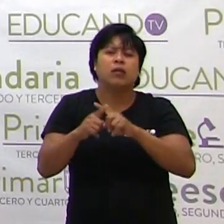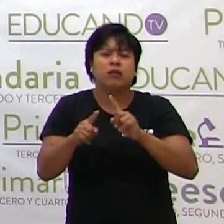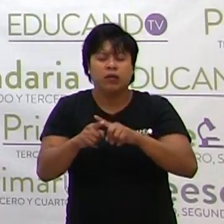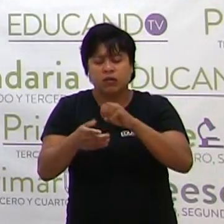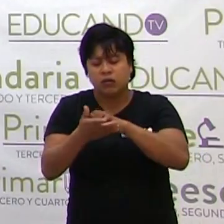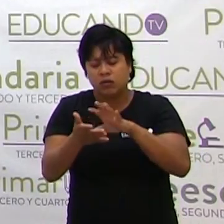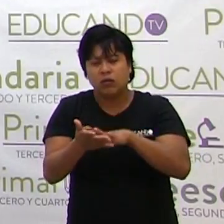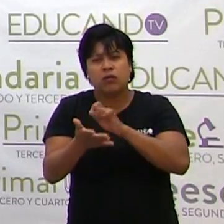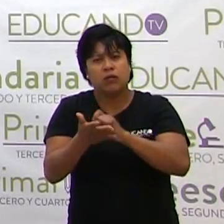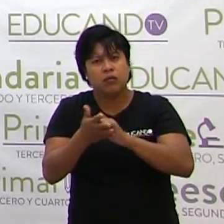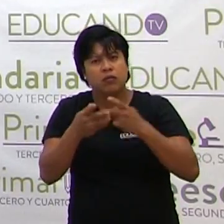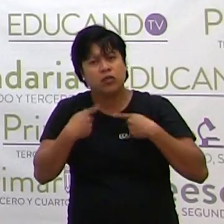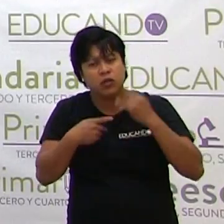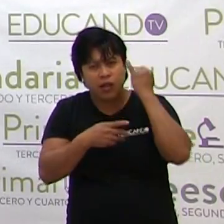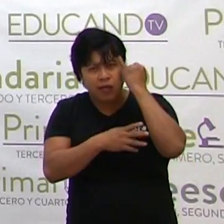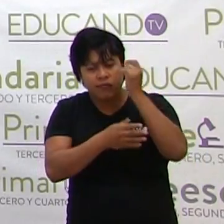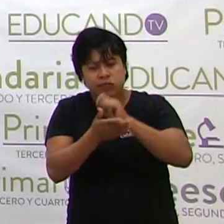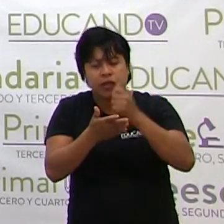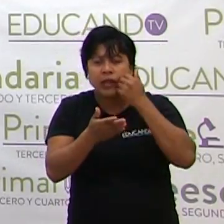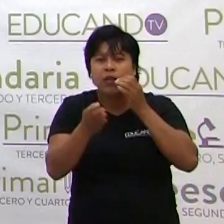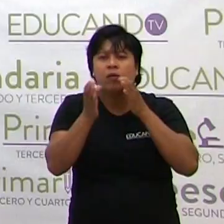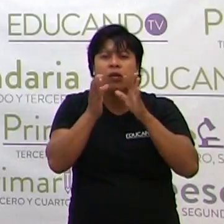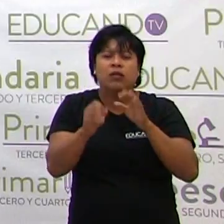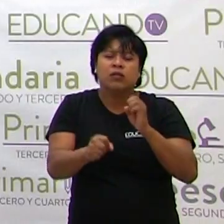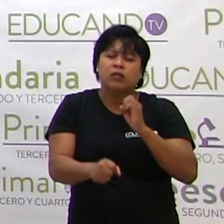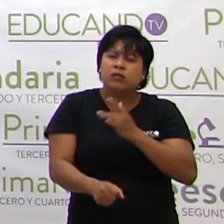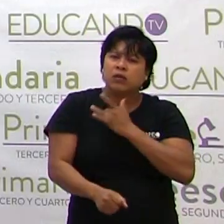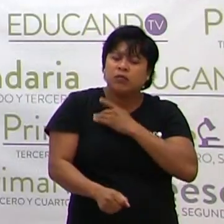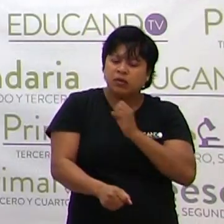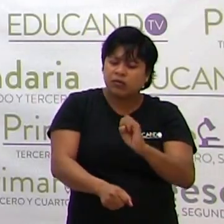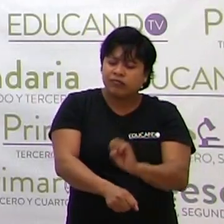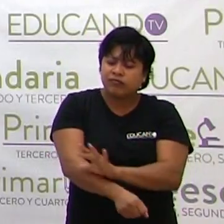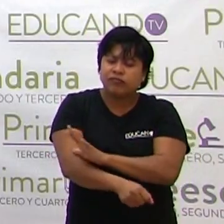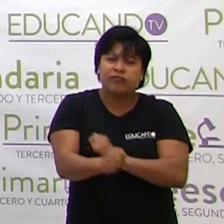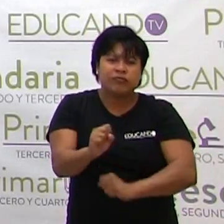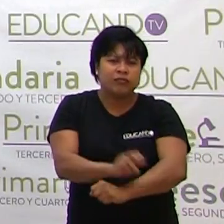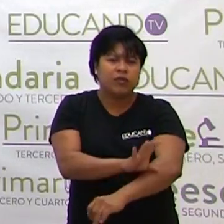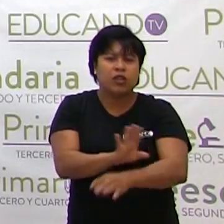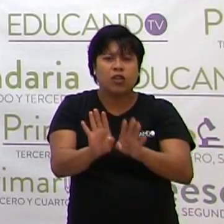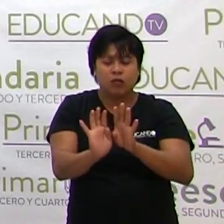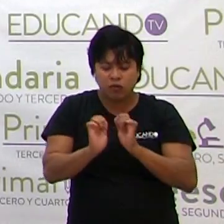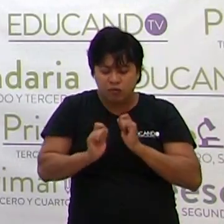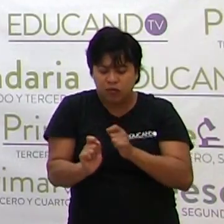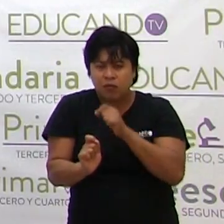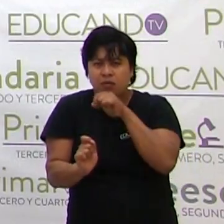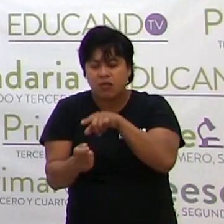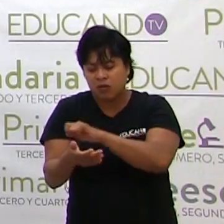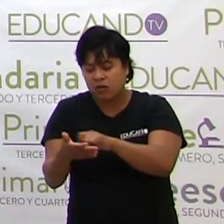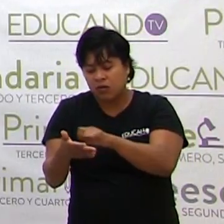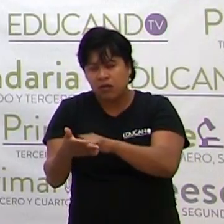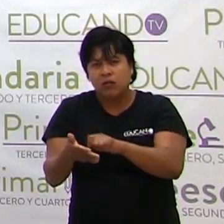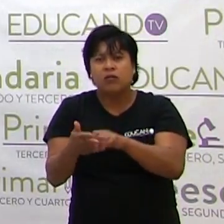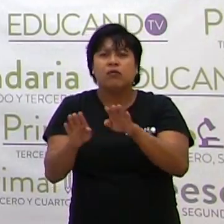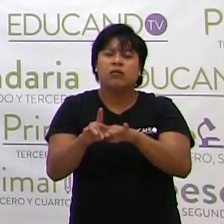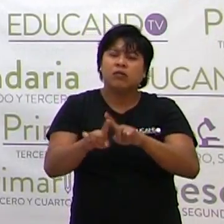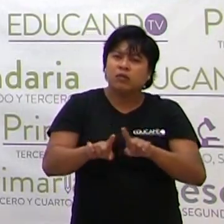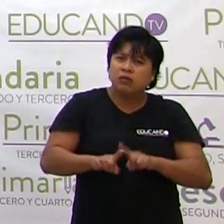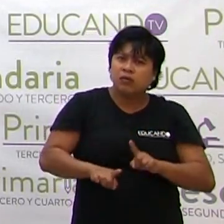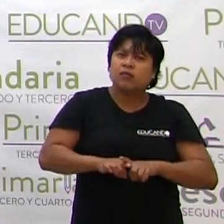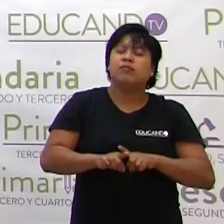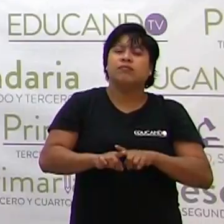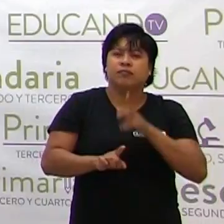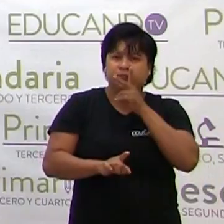escritas por autores que quieren comunicar sentimientos y emociones a través de escritos compuestos por prosa, coplas,